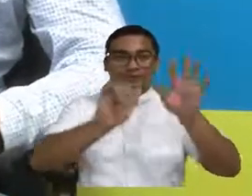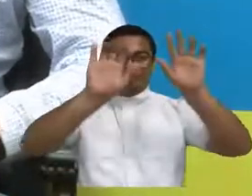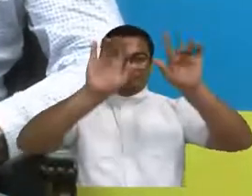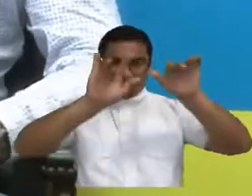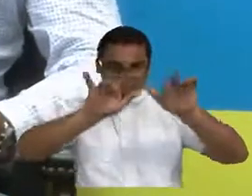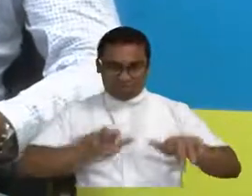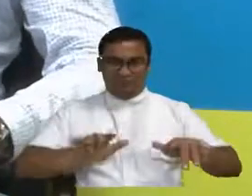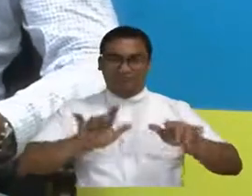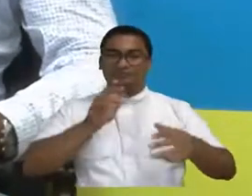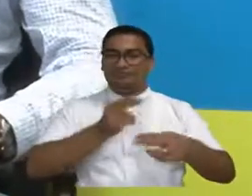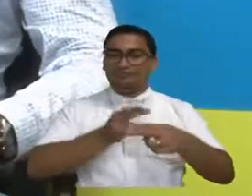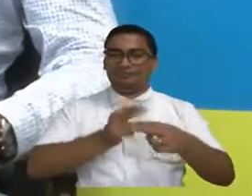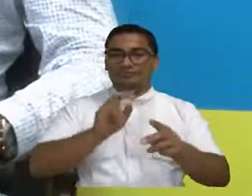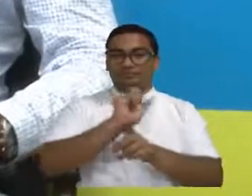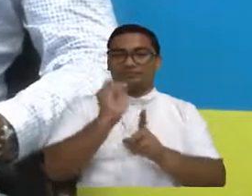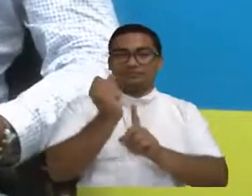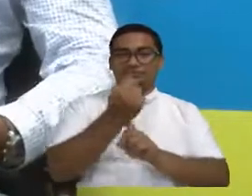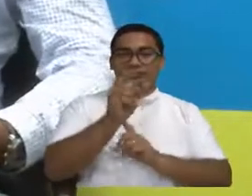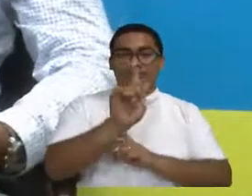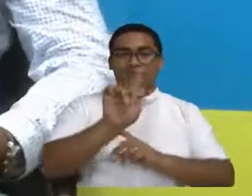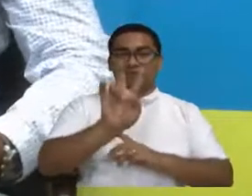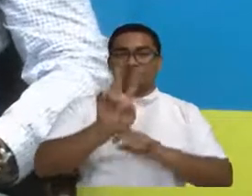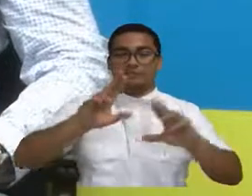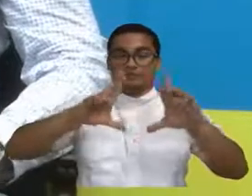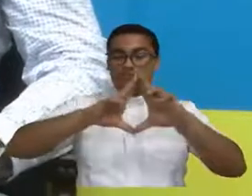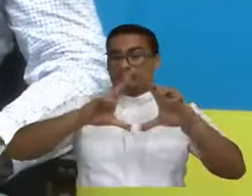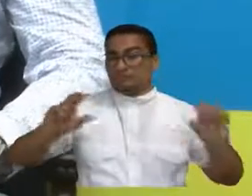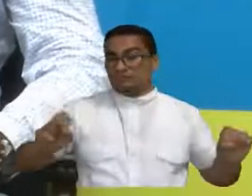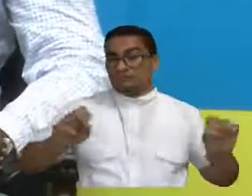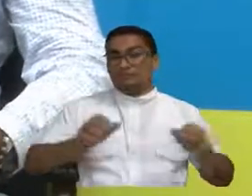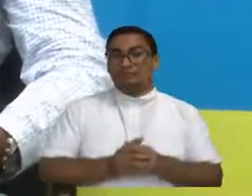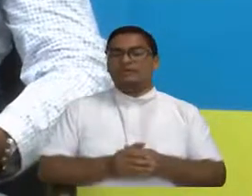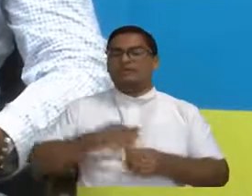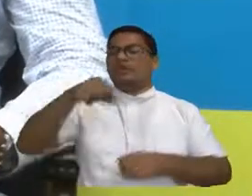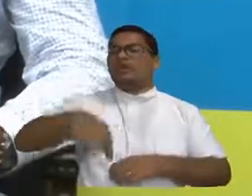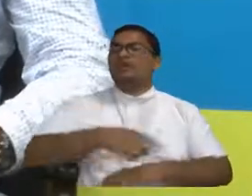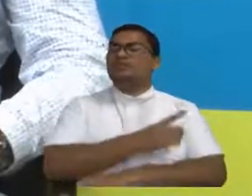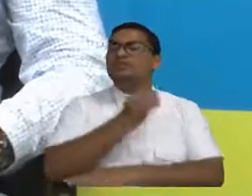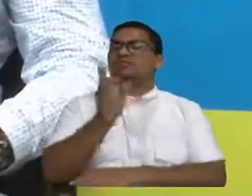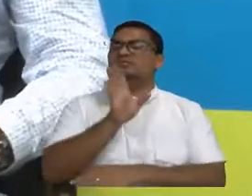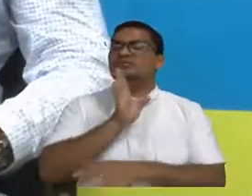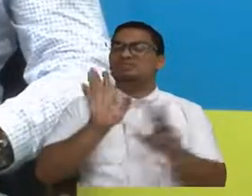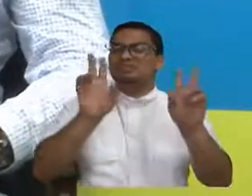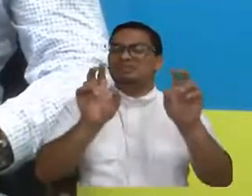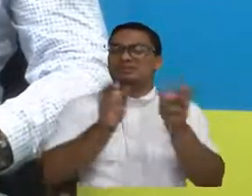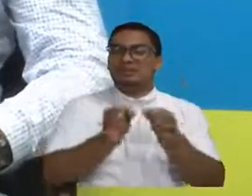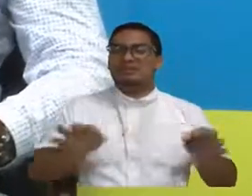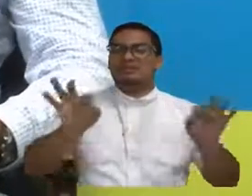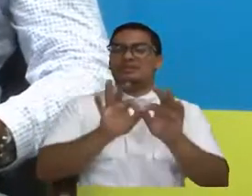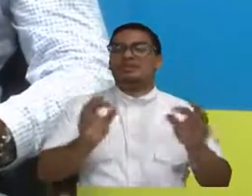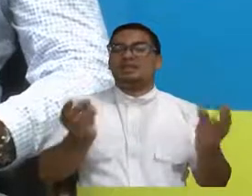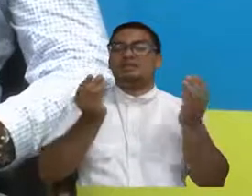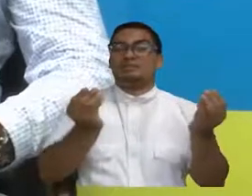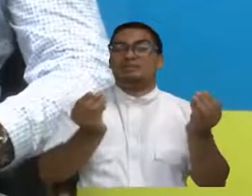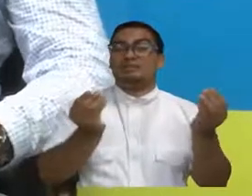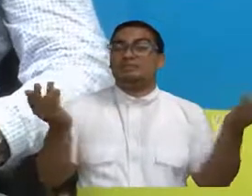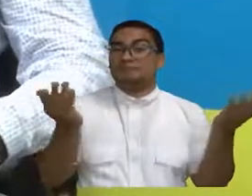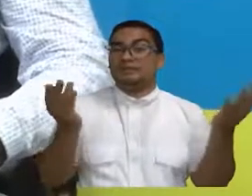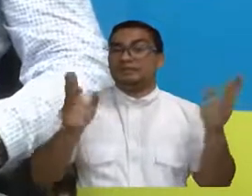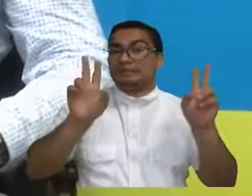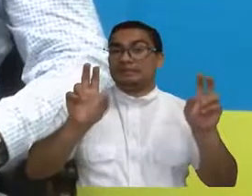como Asamblea TV NIC. El día de hoy estamos hablando de un tema muy interesante, porque estamos tocando sobre la